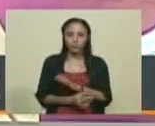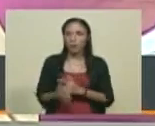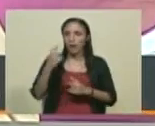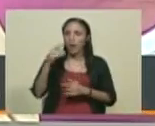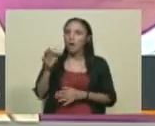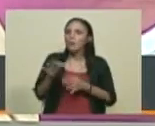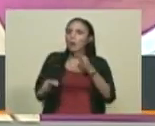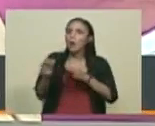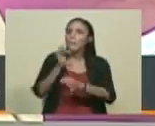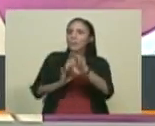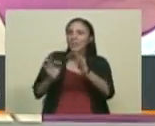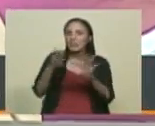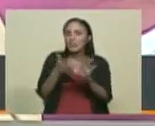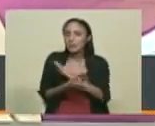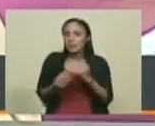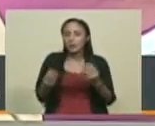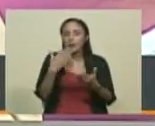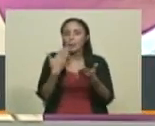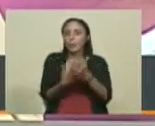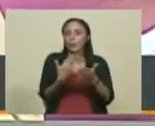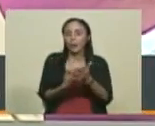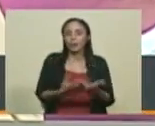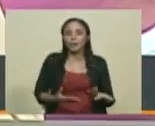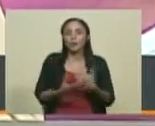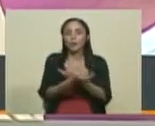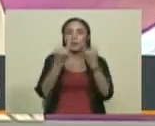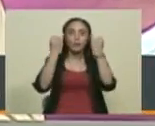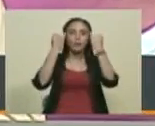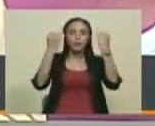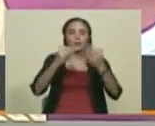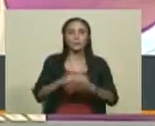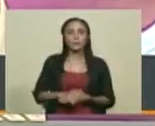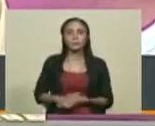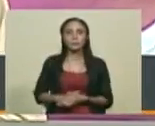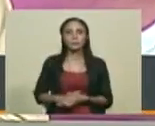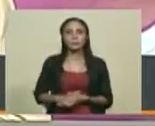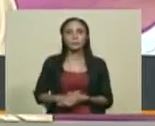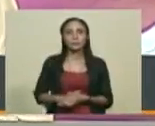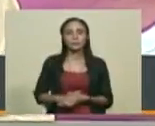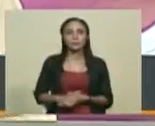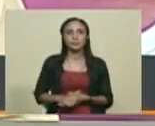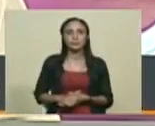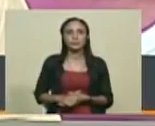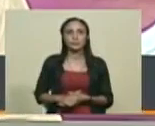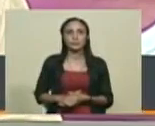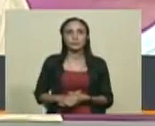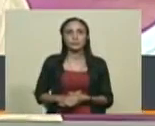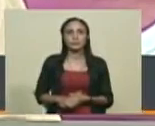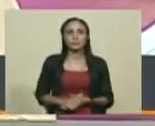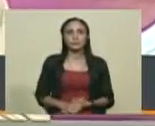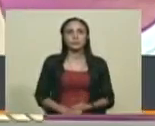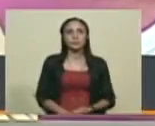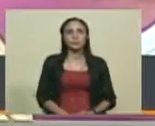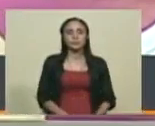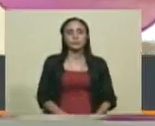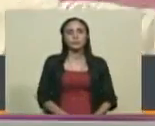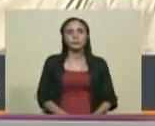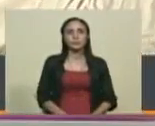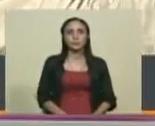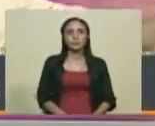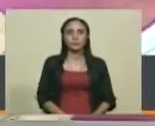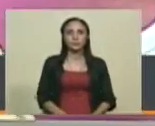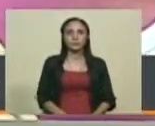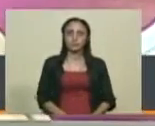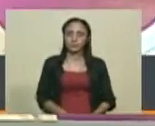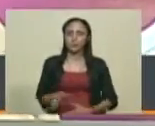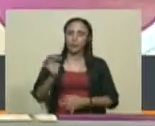sobre esta etapa maravillosa que hoy se abre en la industria petrolera.